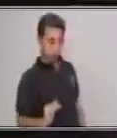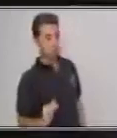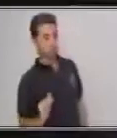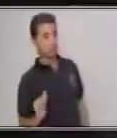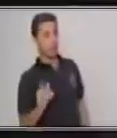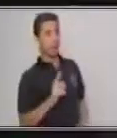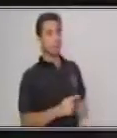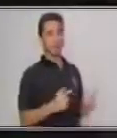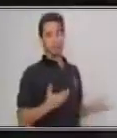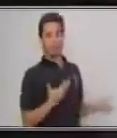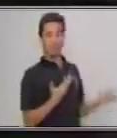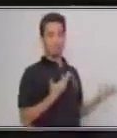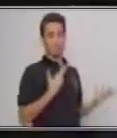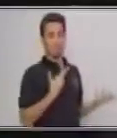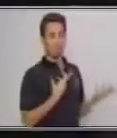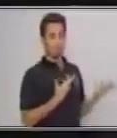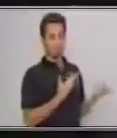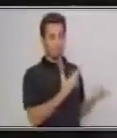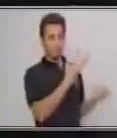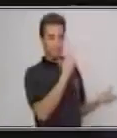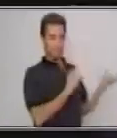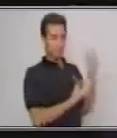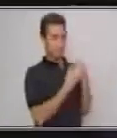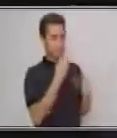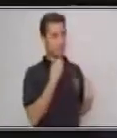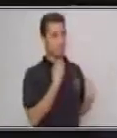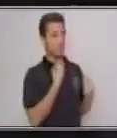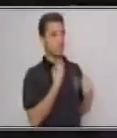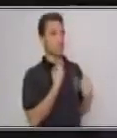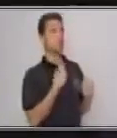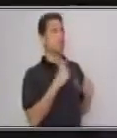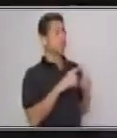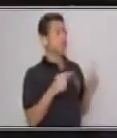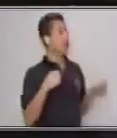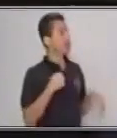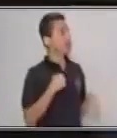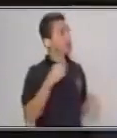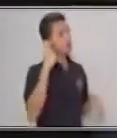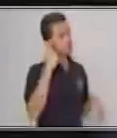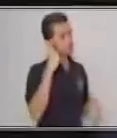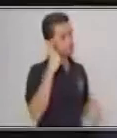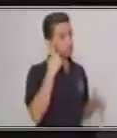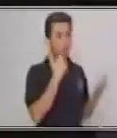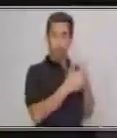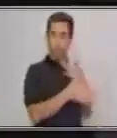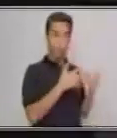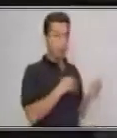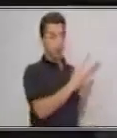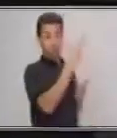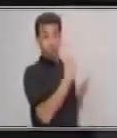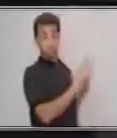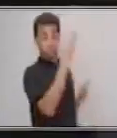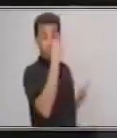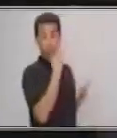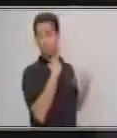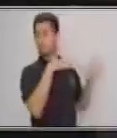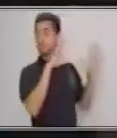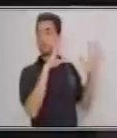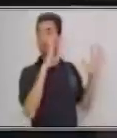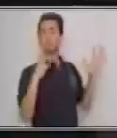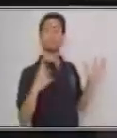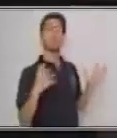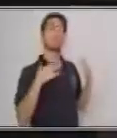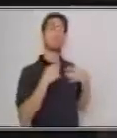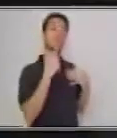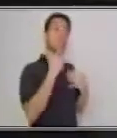hacerme algo antipática. Sin embargo, pensé que debía poner la otra mejilla y le dije que mis ojos me ayudaban